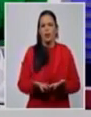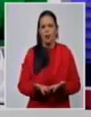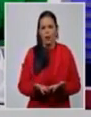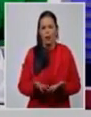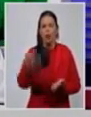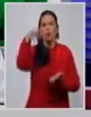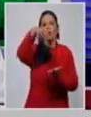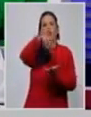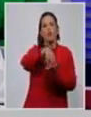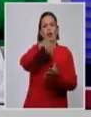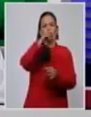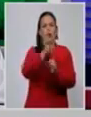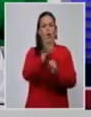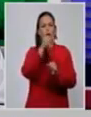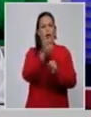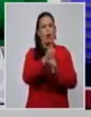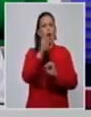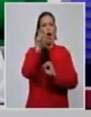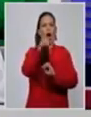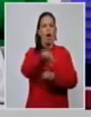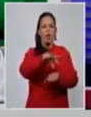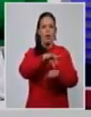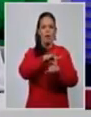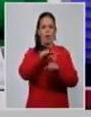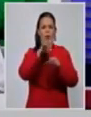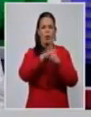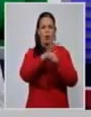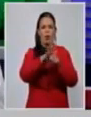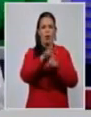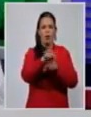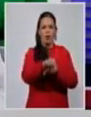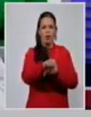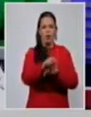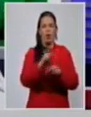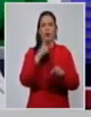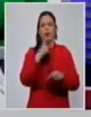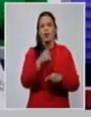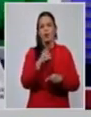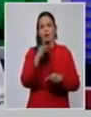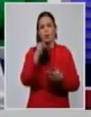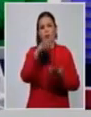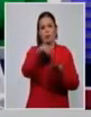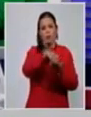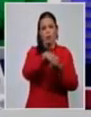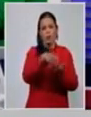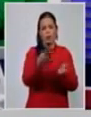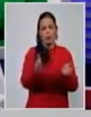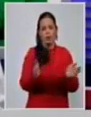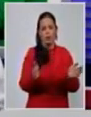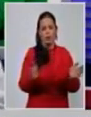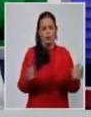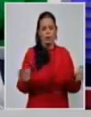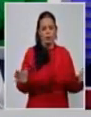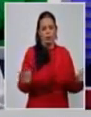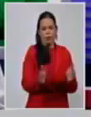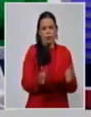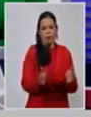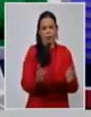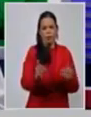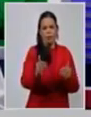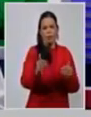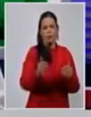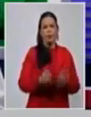institucional que se produjo en este municipio. Cuando digo institucional es que está circunscrito a